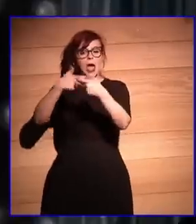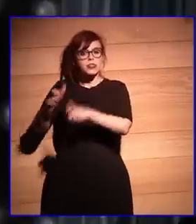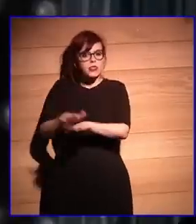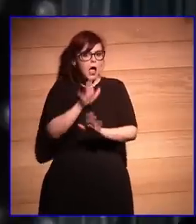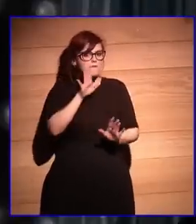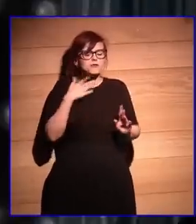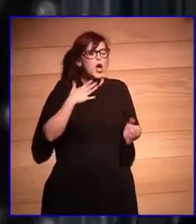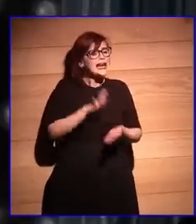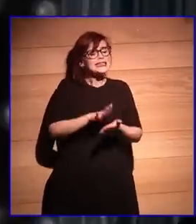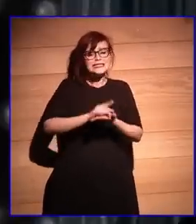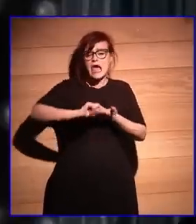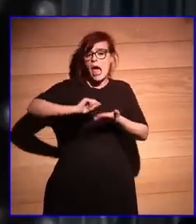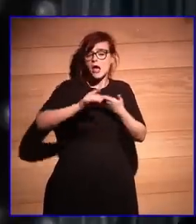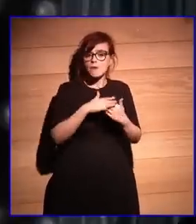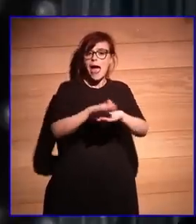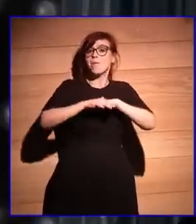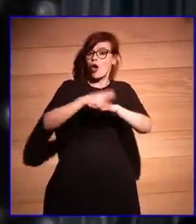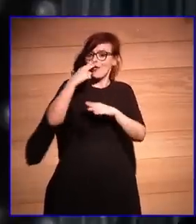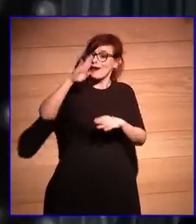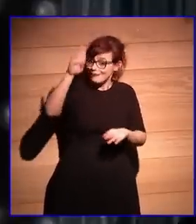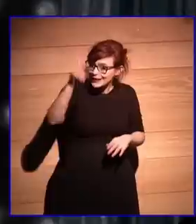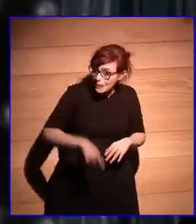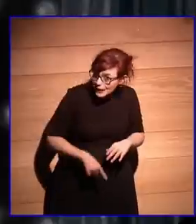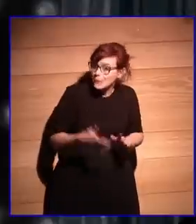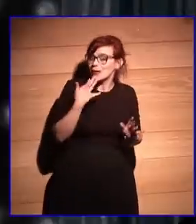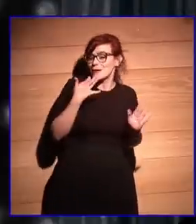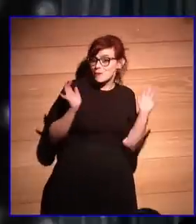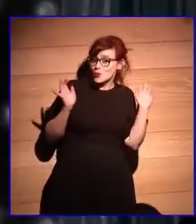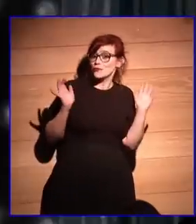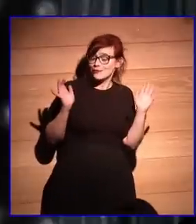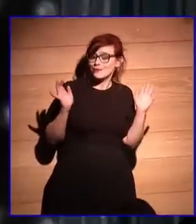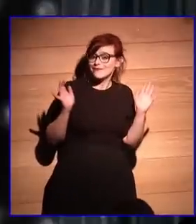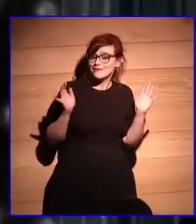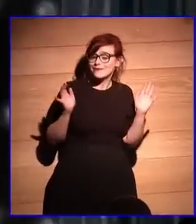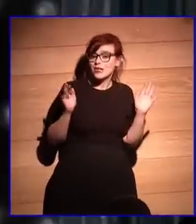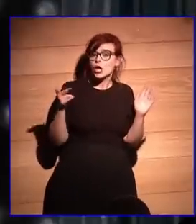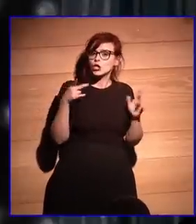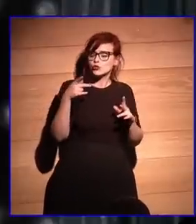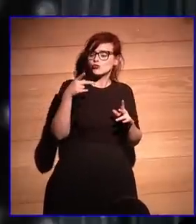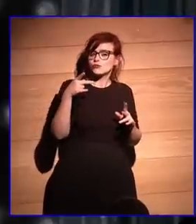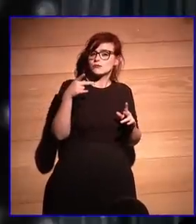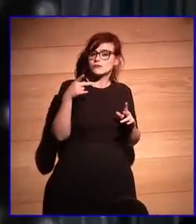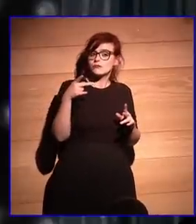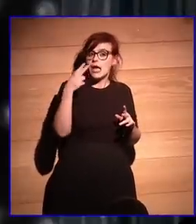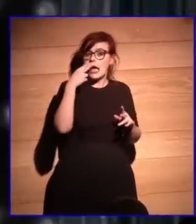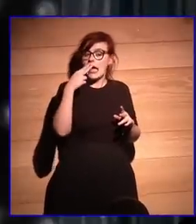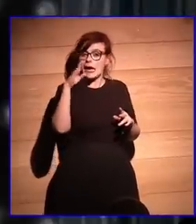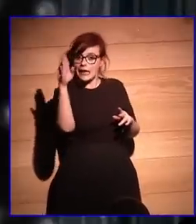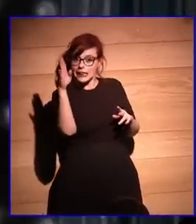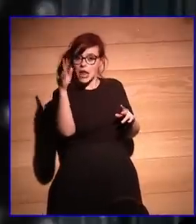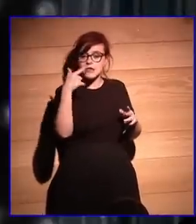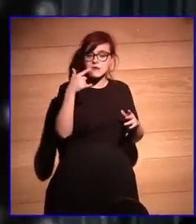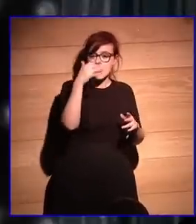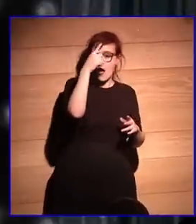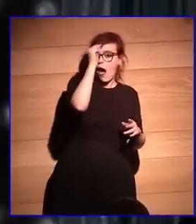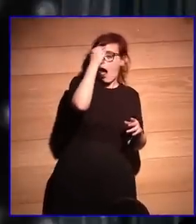escribe él tranquilísimamente. Era muy amigo de Hitler, por ejemplo, con el que se mantenía una muy amigable